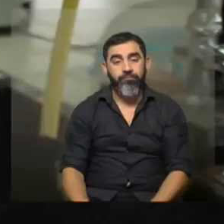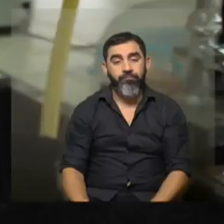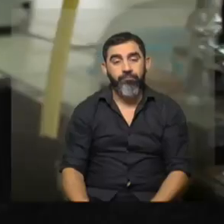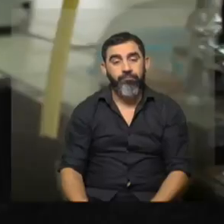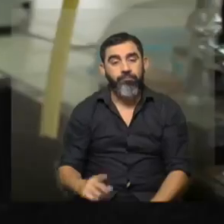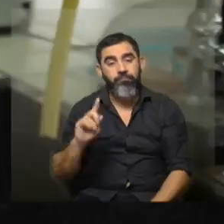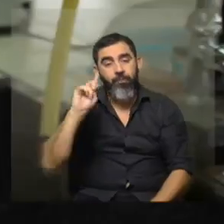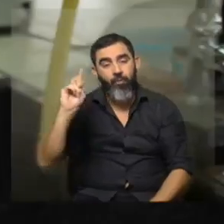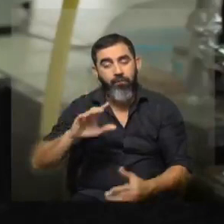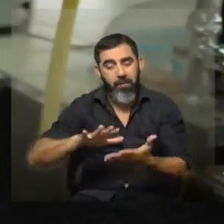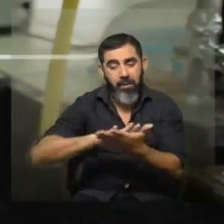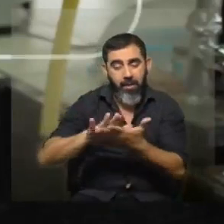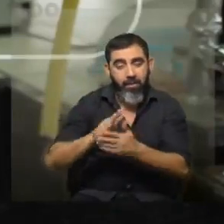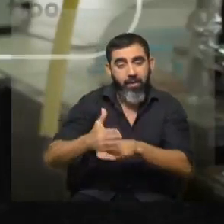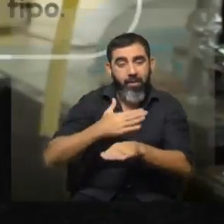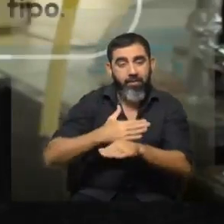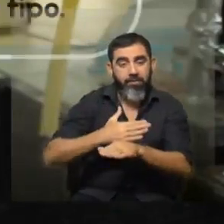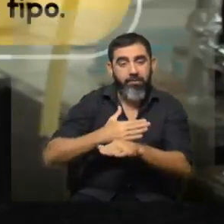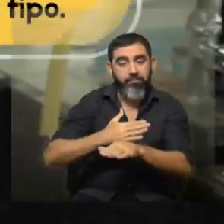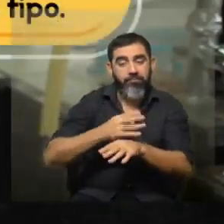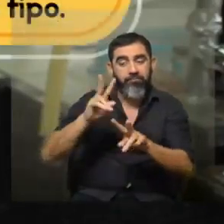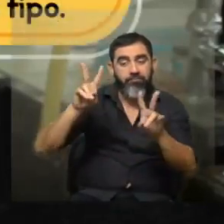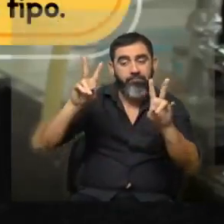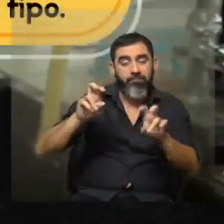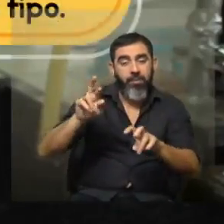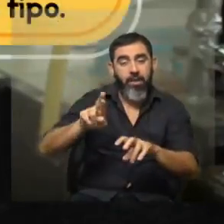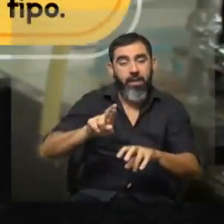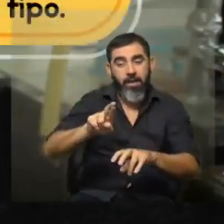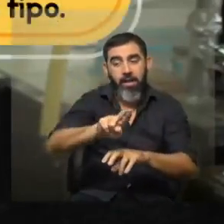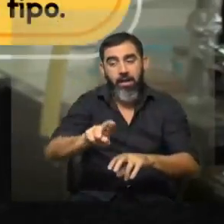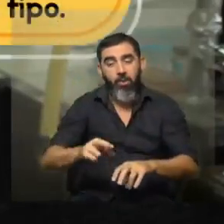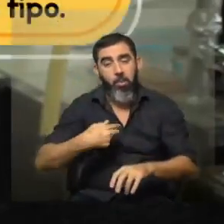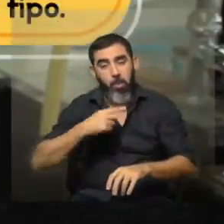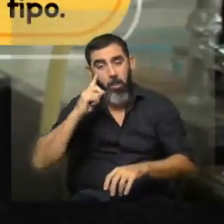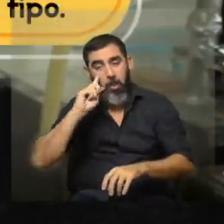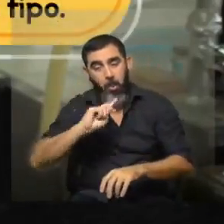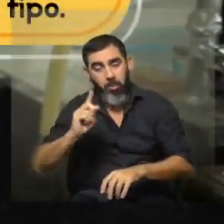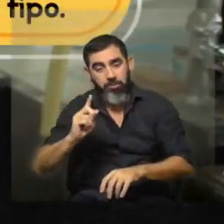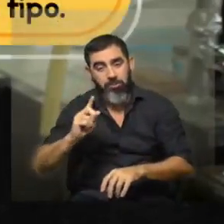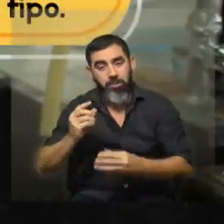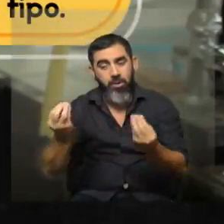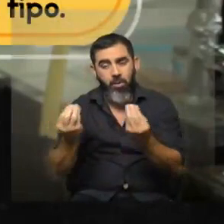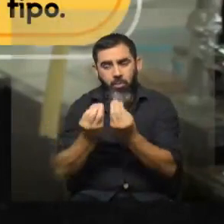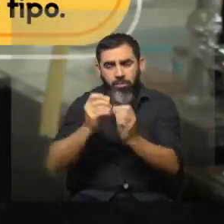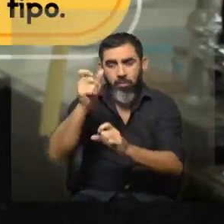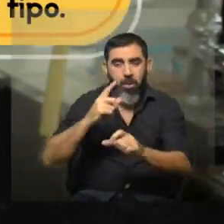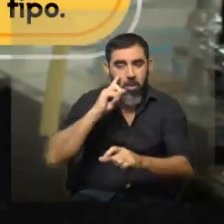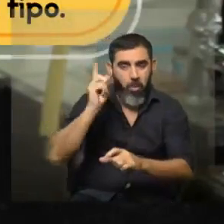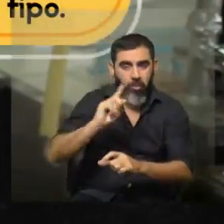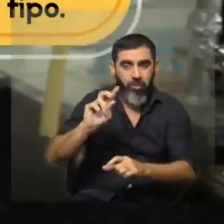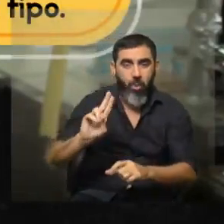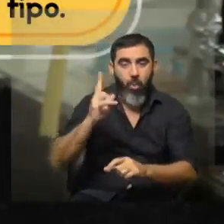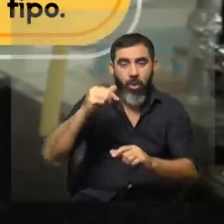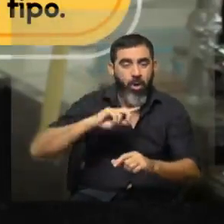sabíamos mucho, tenía toda esa magia detrás de ser un ratón desconocido por mucha gente. No es en Uruguay